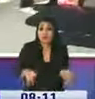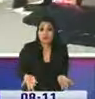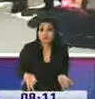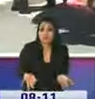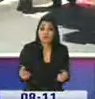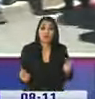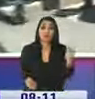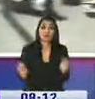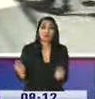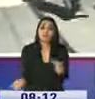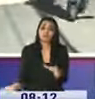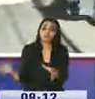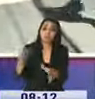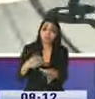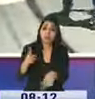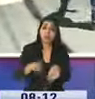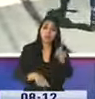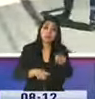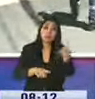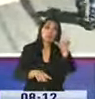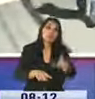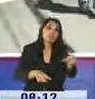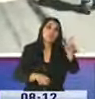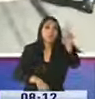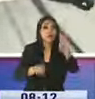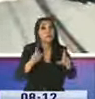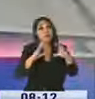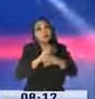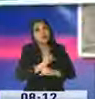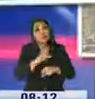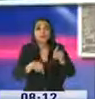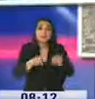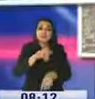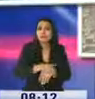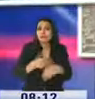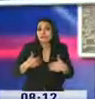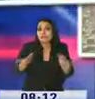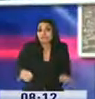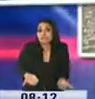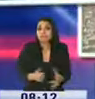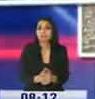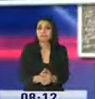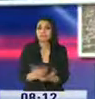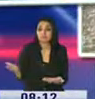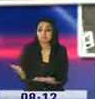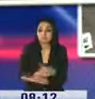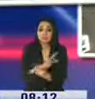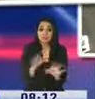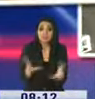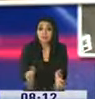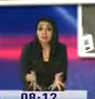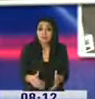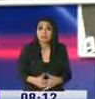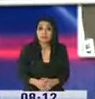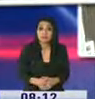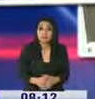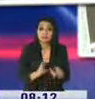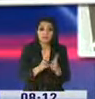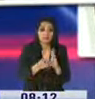carros a veces vienen, los lunes vienen hasta de noche, vienen la tarde. No viene el basurero. Ahí están los puntos. El vecino o vecina va